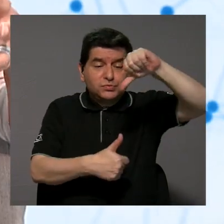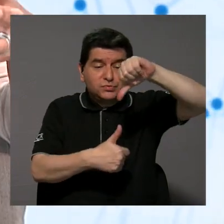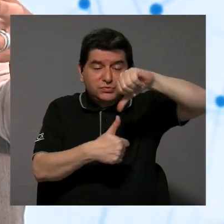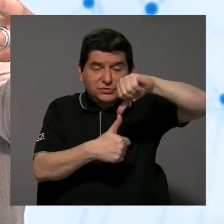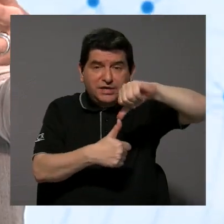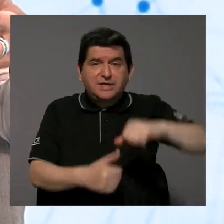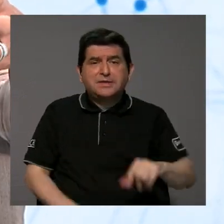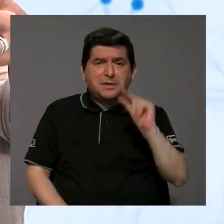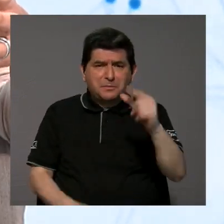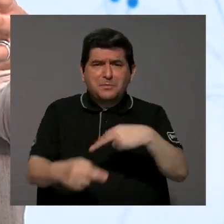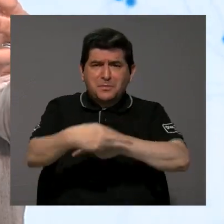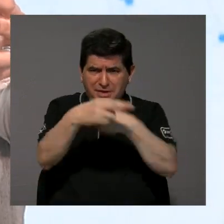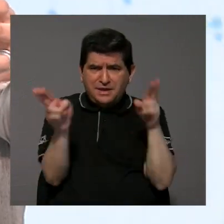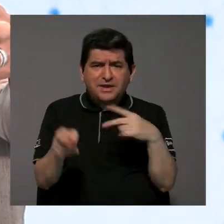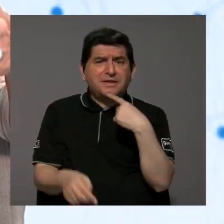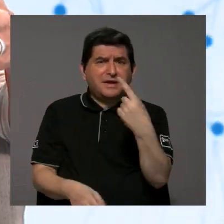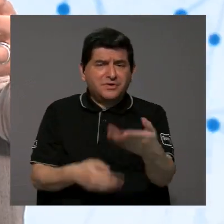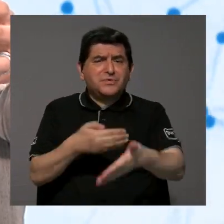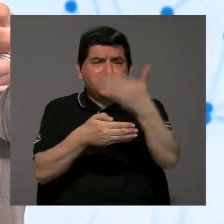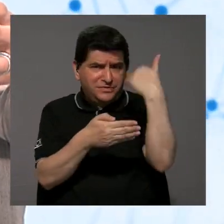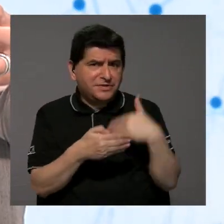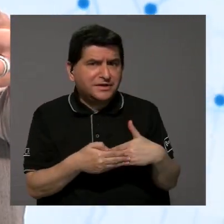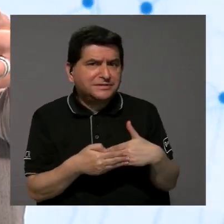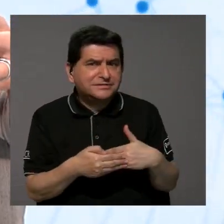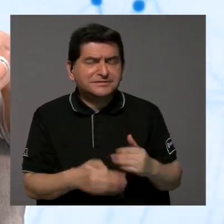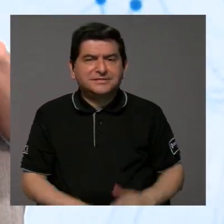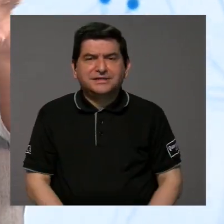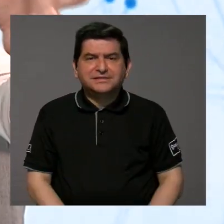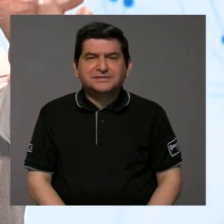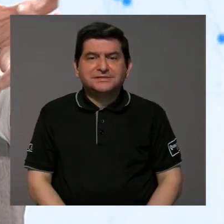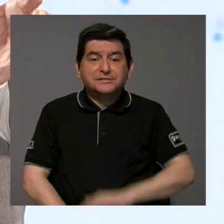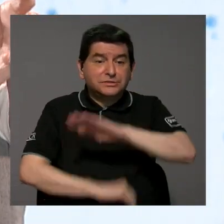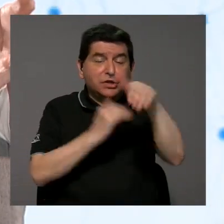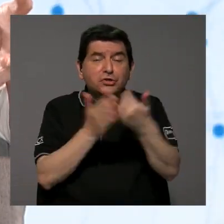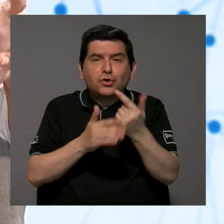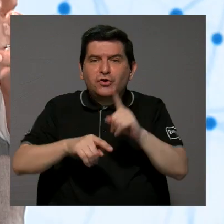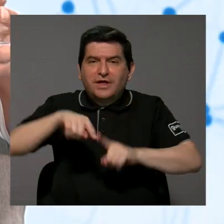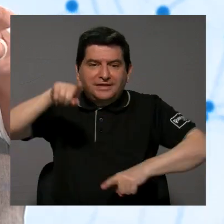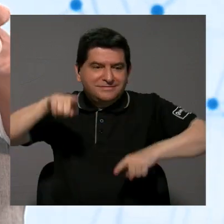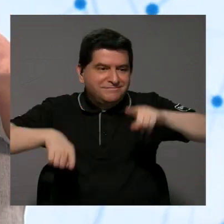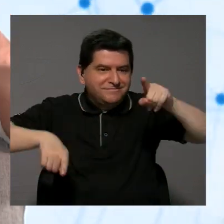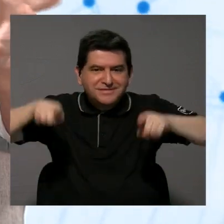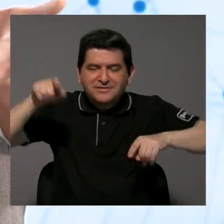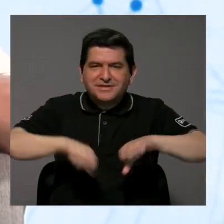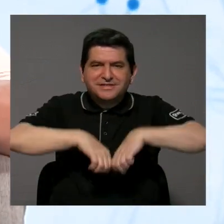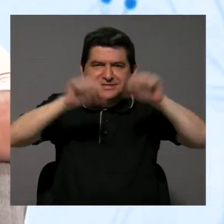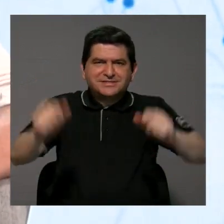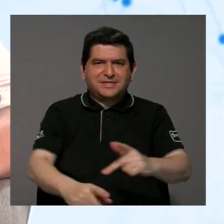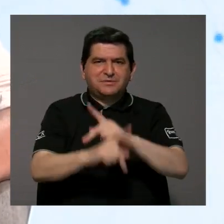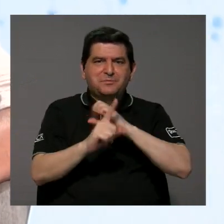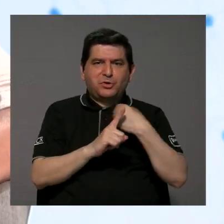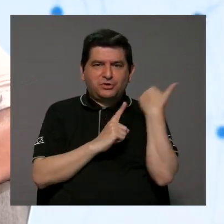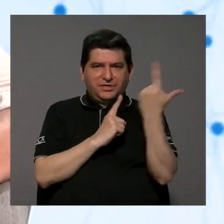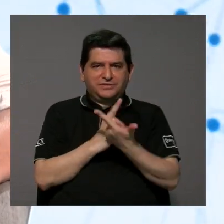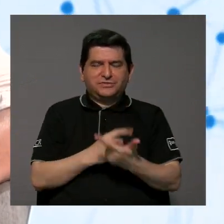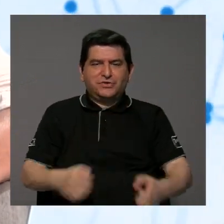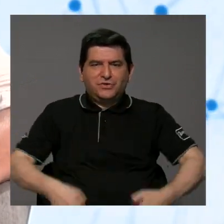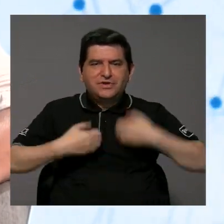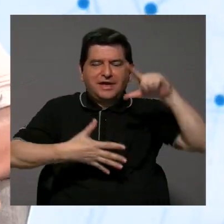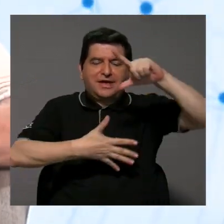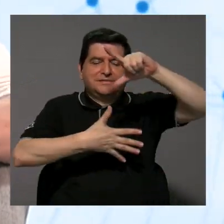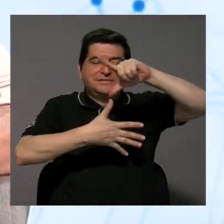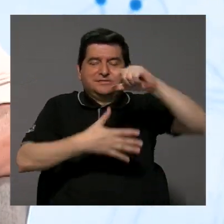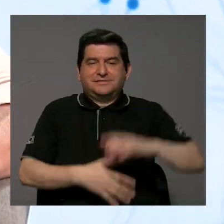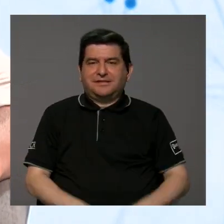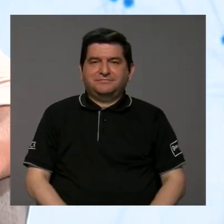esta pequeña región, como mencionaba usted antes, tenemos toda la diversidad de sistemas de protección social que hay en América